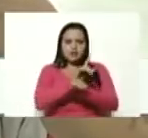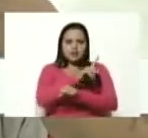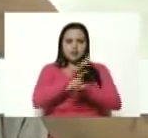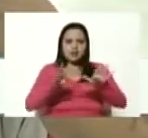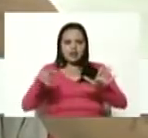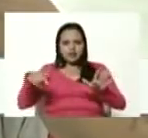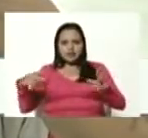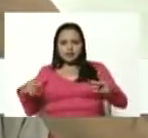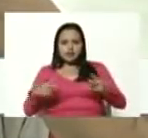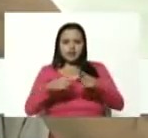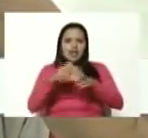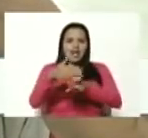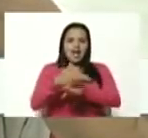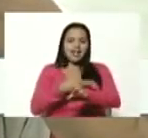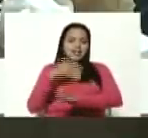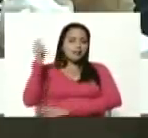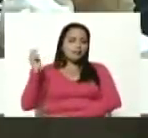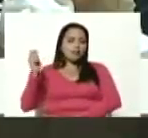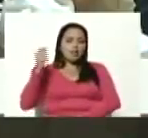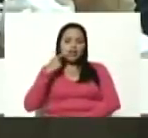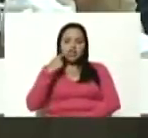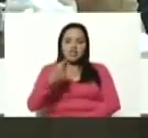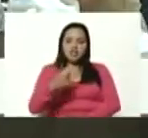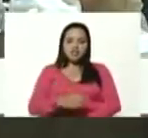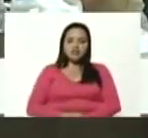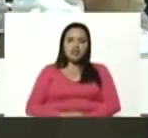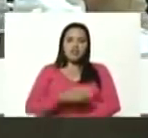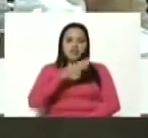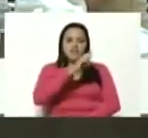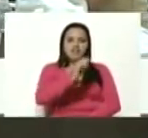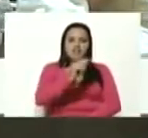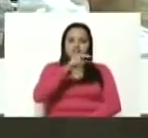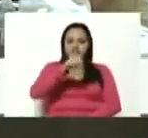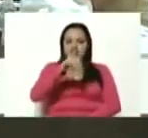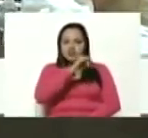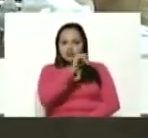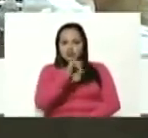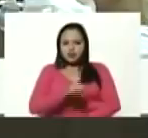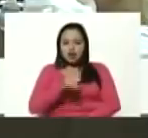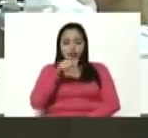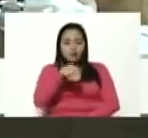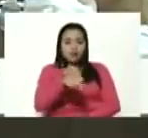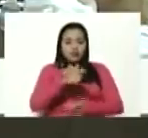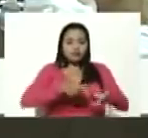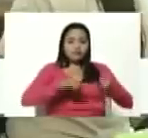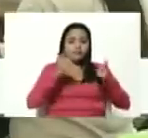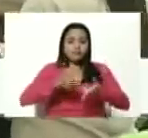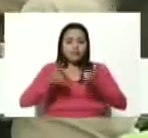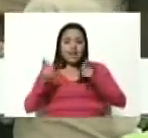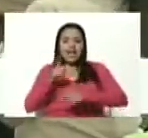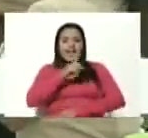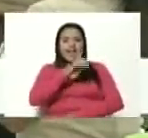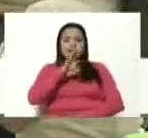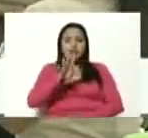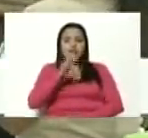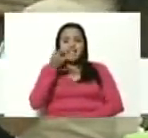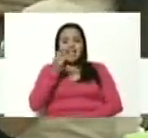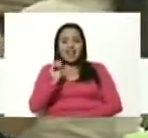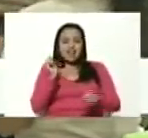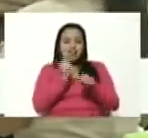lo dijo el diputado, en la sede de Banzulia, una de las sedes de las 14 que ya tenemos operativas, rumbo a las 21 porque